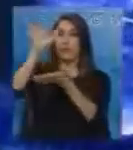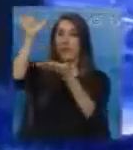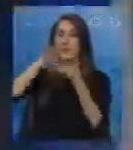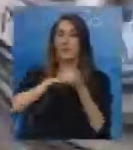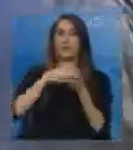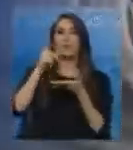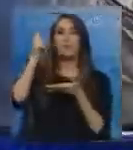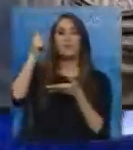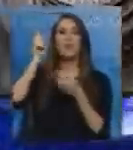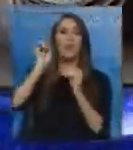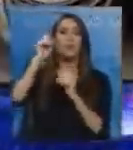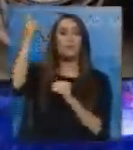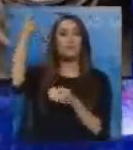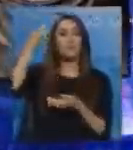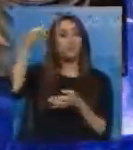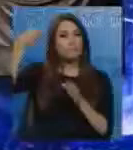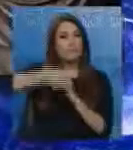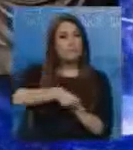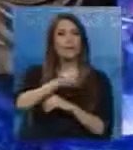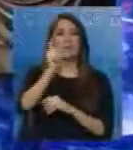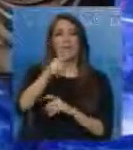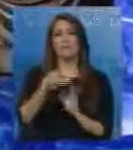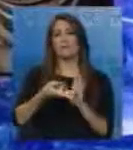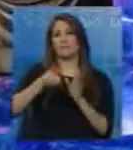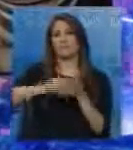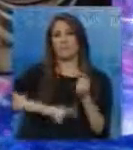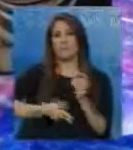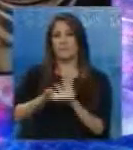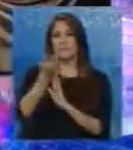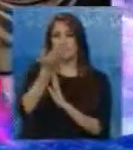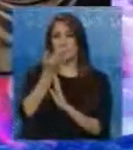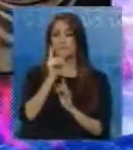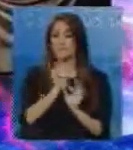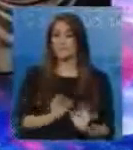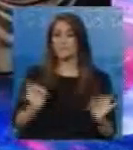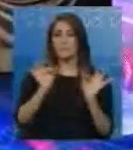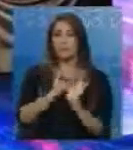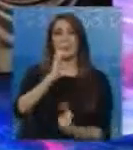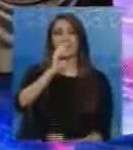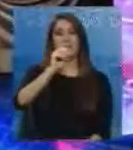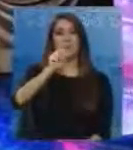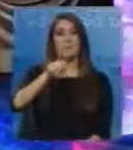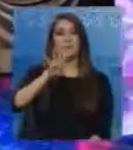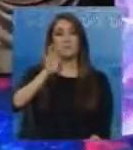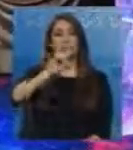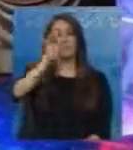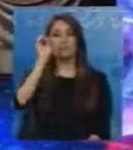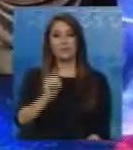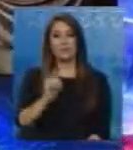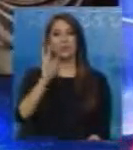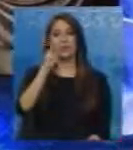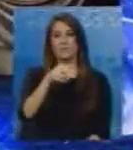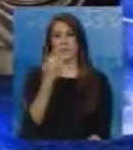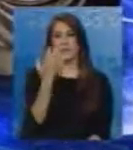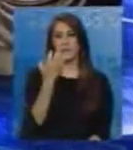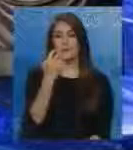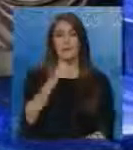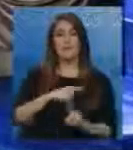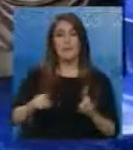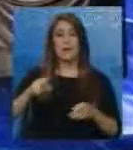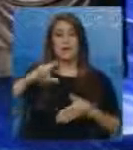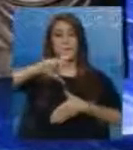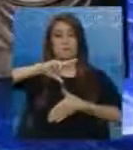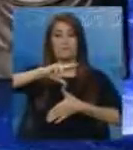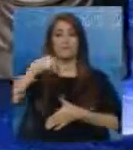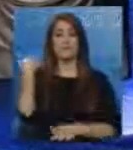mejor. Según proyecciones de la CEPAL, el crecimiento económico del país será del 0,4% en 2015, mientras que en